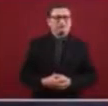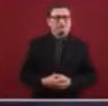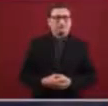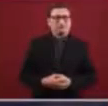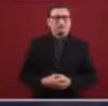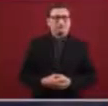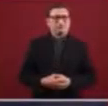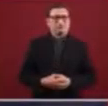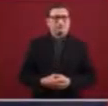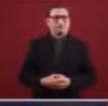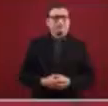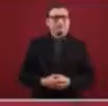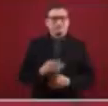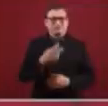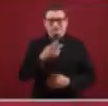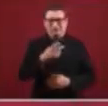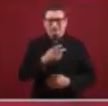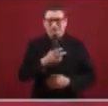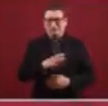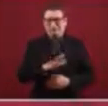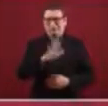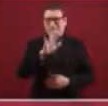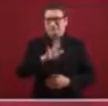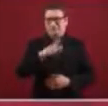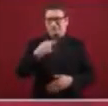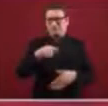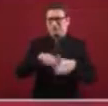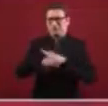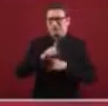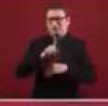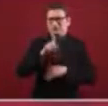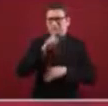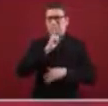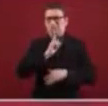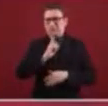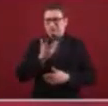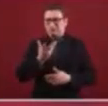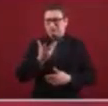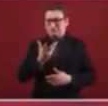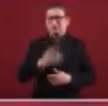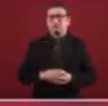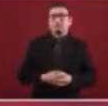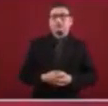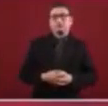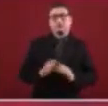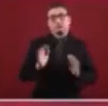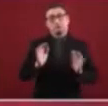pinta para calumnia, para aquello de que